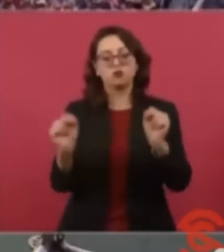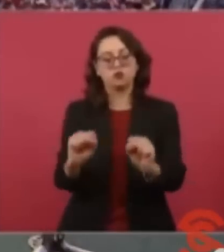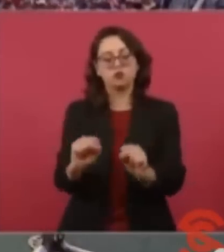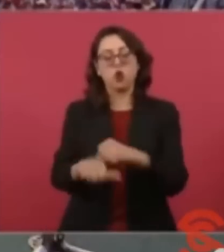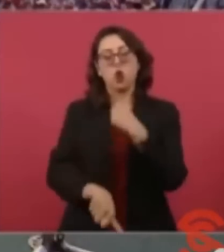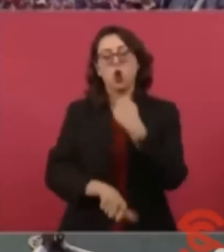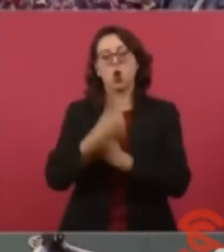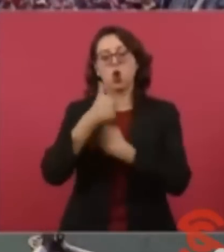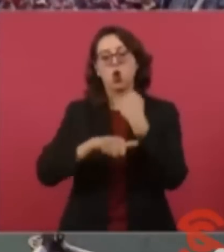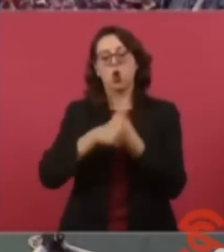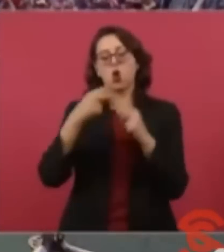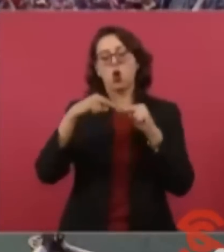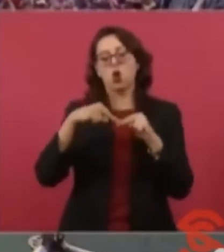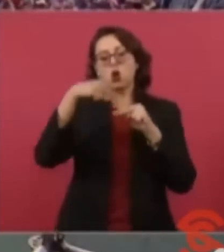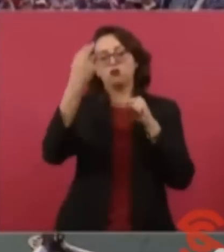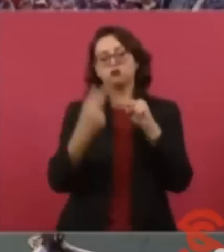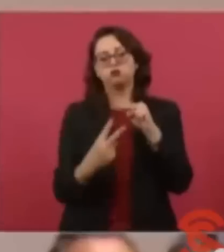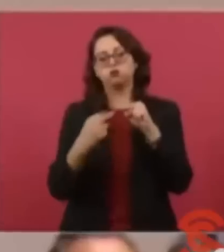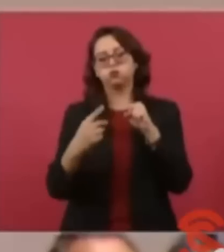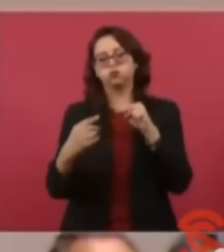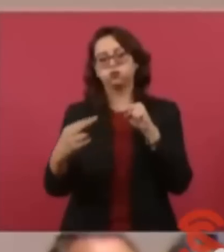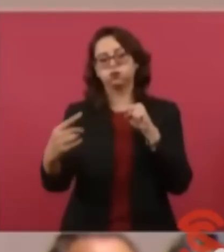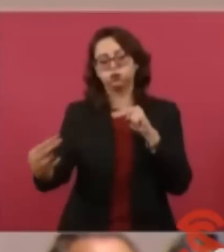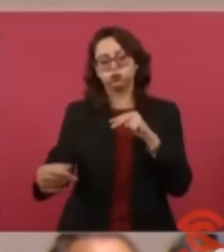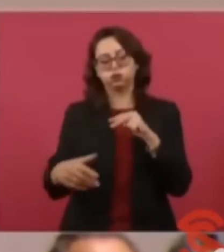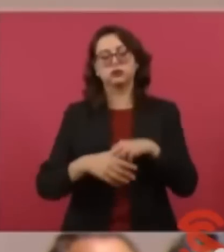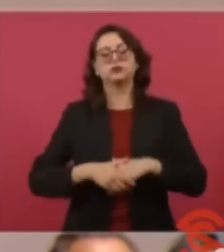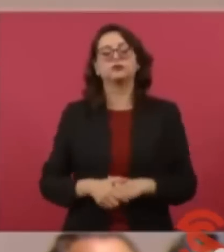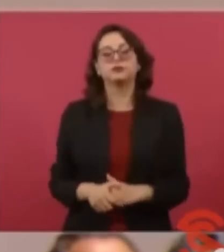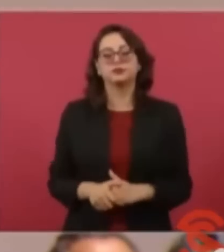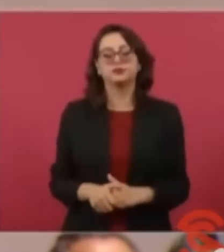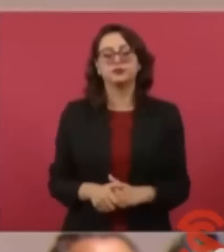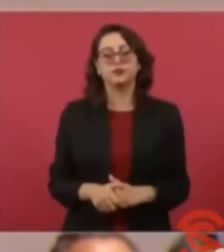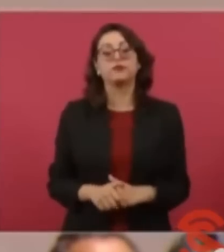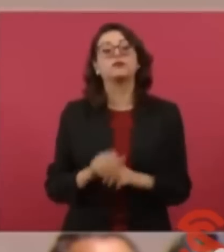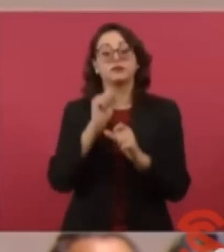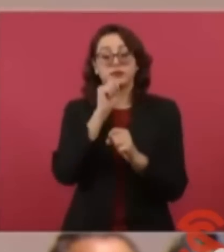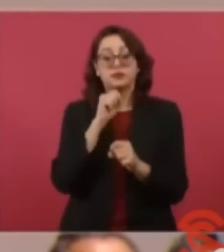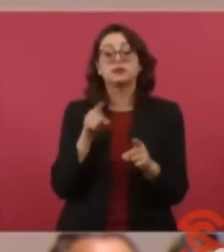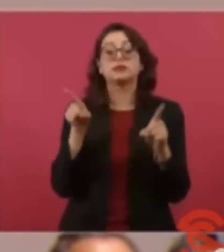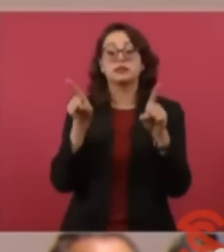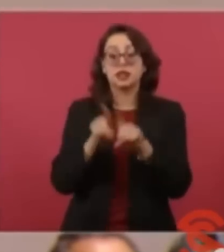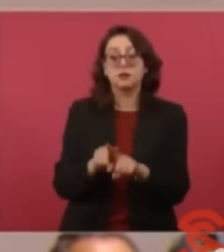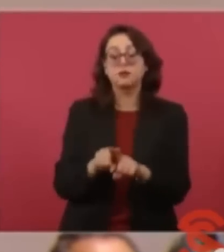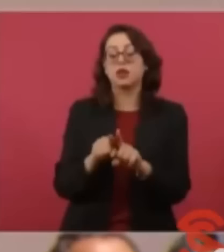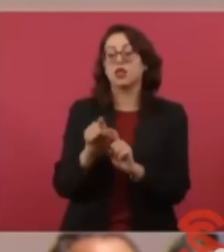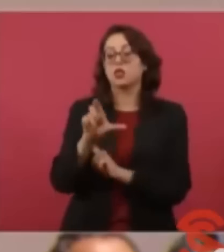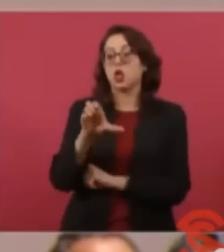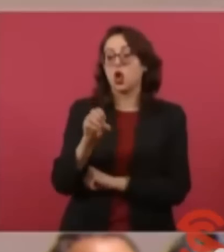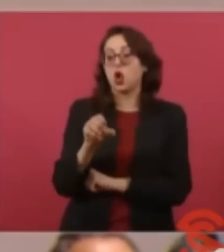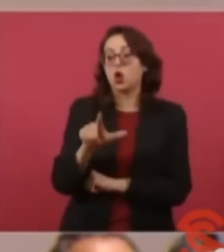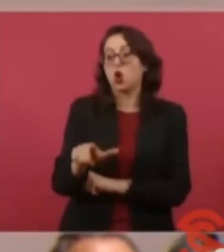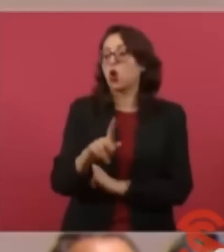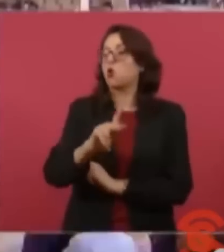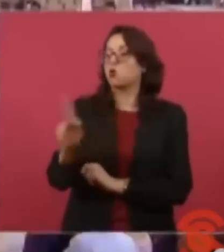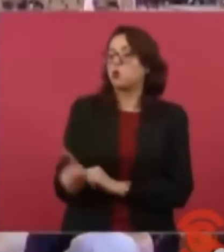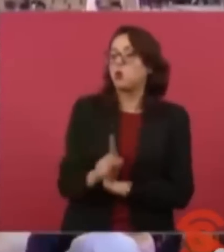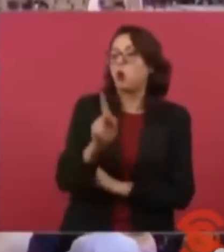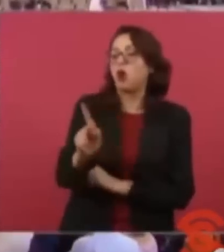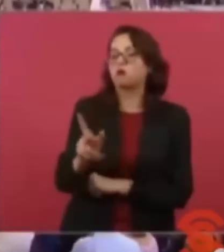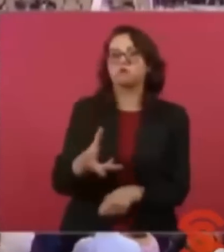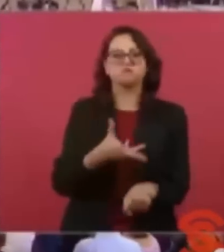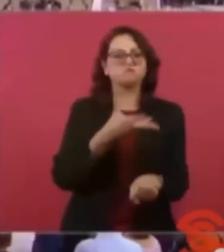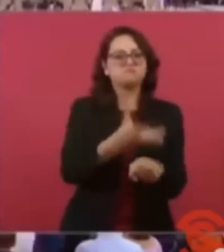albercas deportivas. Además, se han mejorado colonias y pueblos con la construcción